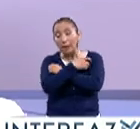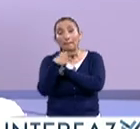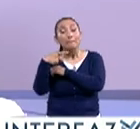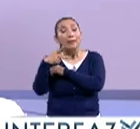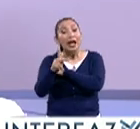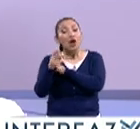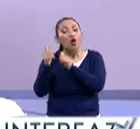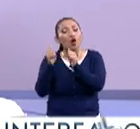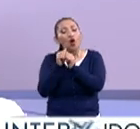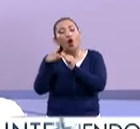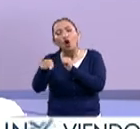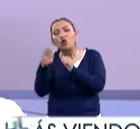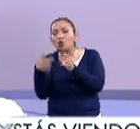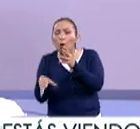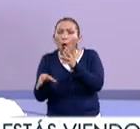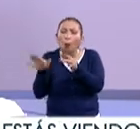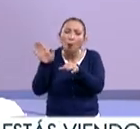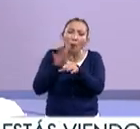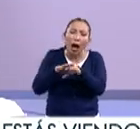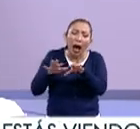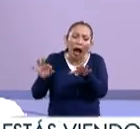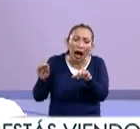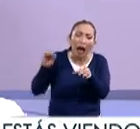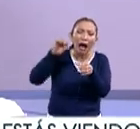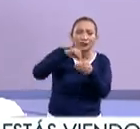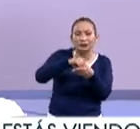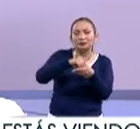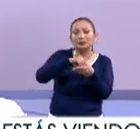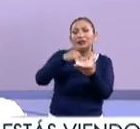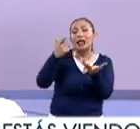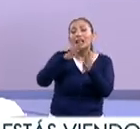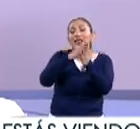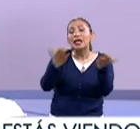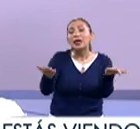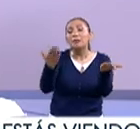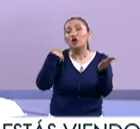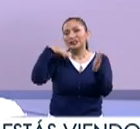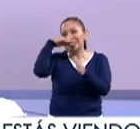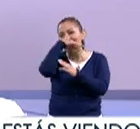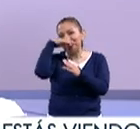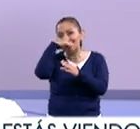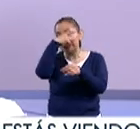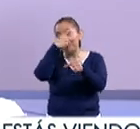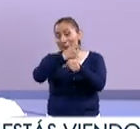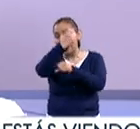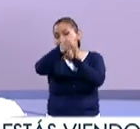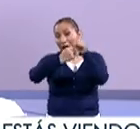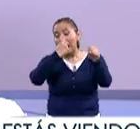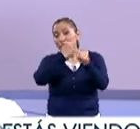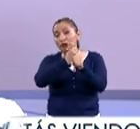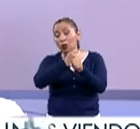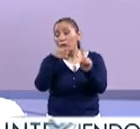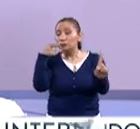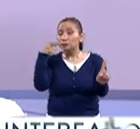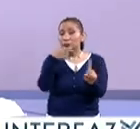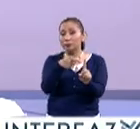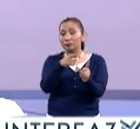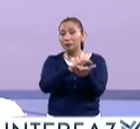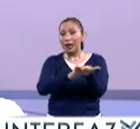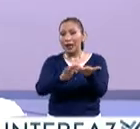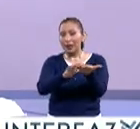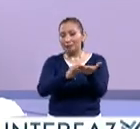pero con un ingrediente precisamente que se acaba de establecer: los libros de texto gratuito de primer grado, pero en